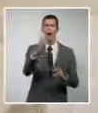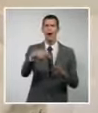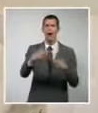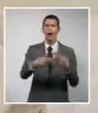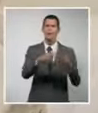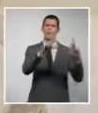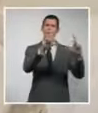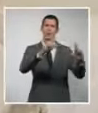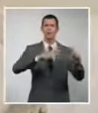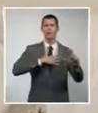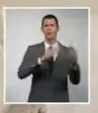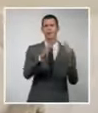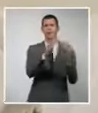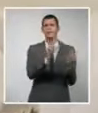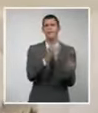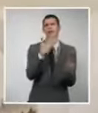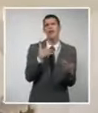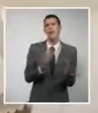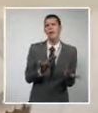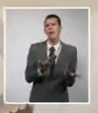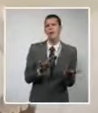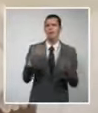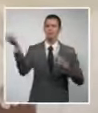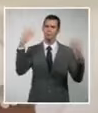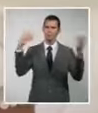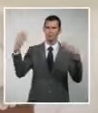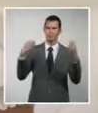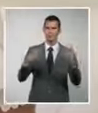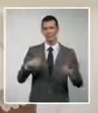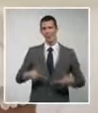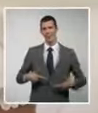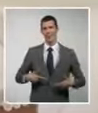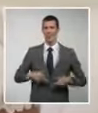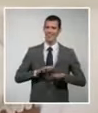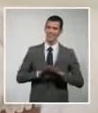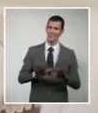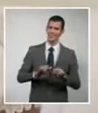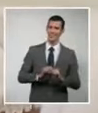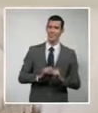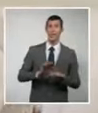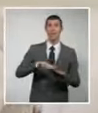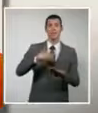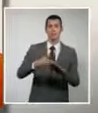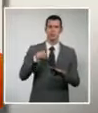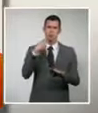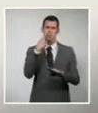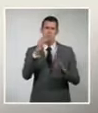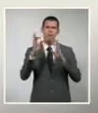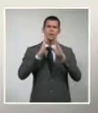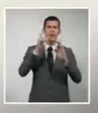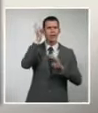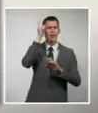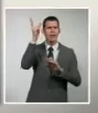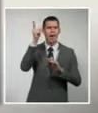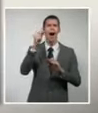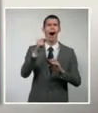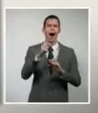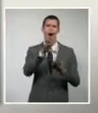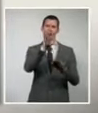loco, que eso fue algo que salió en Facebook de la Semana del Niño 2020 en Quédate en Casa.